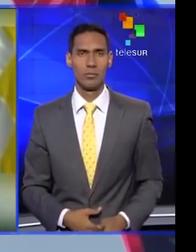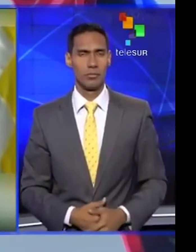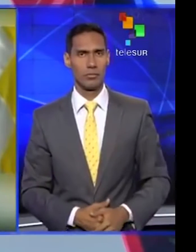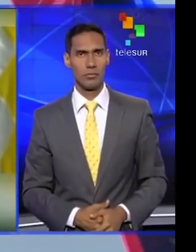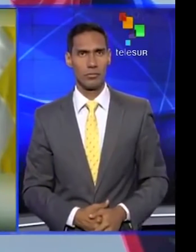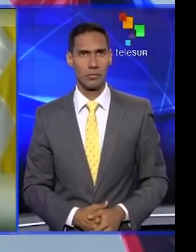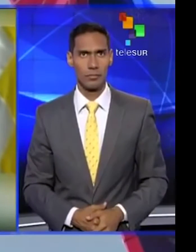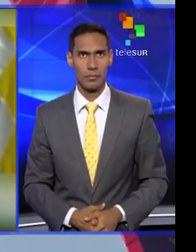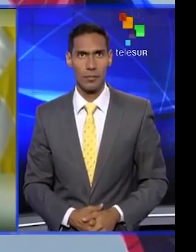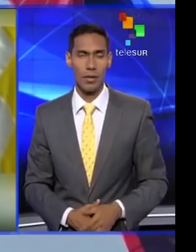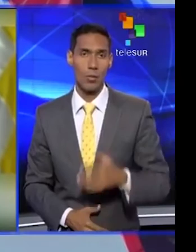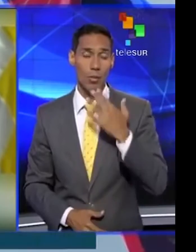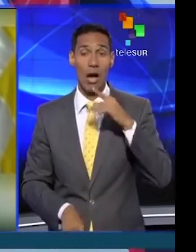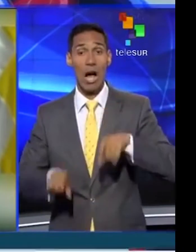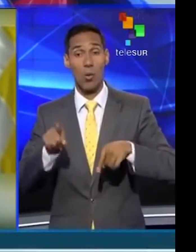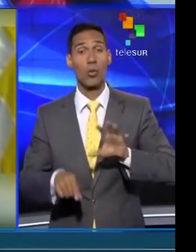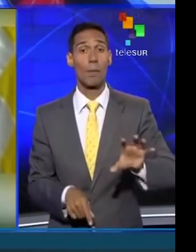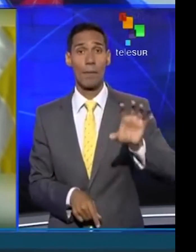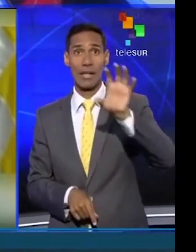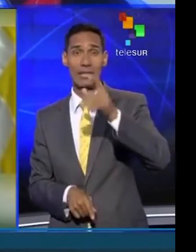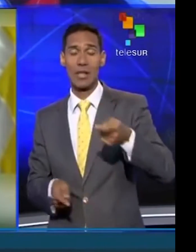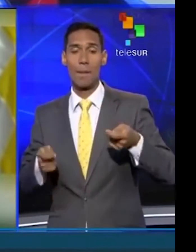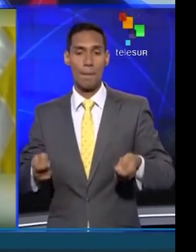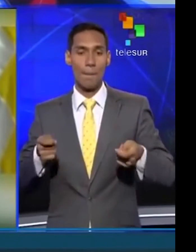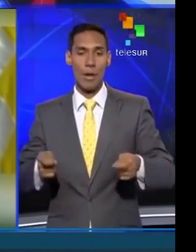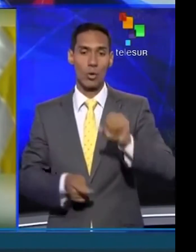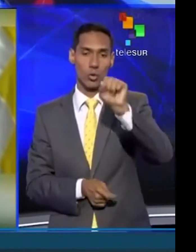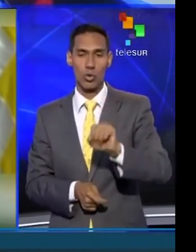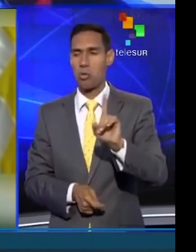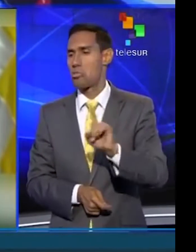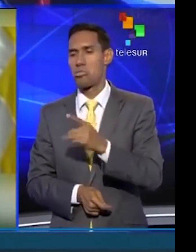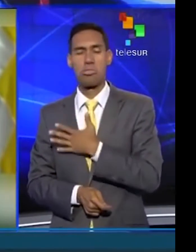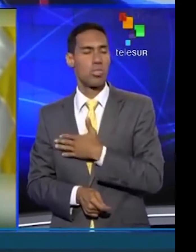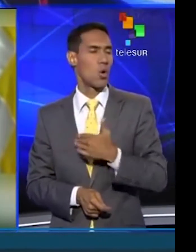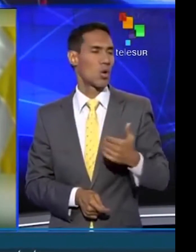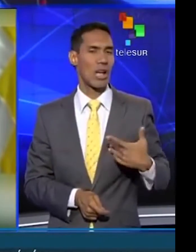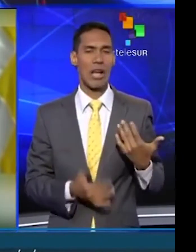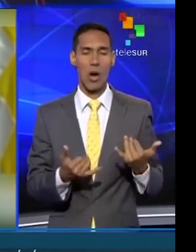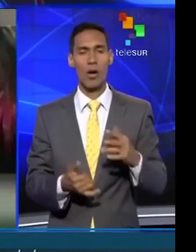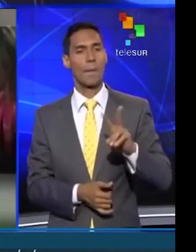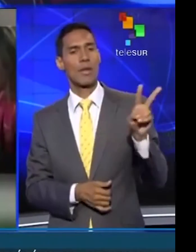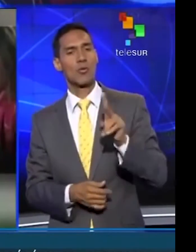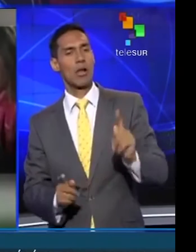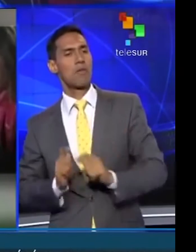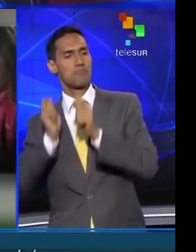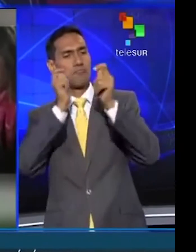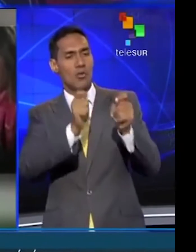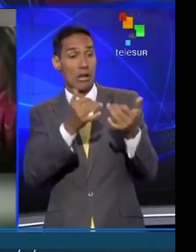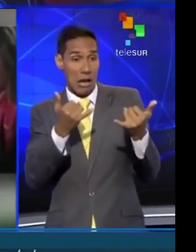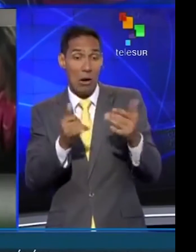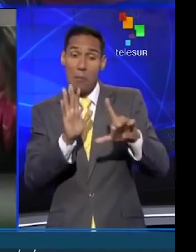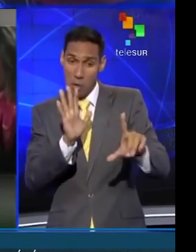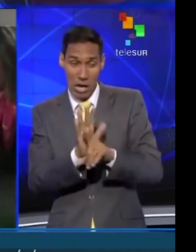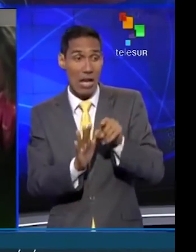Por ejemplo, algunos países de Mercosur no quieren reconocer la presencia pro tempore de Venezuela, que legalmente